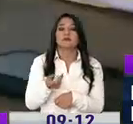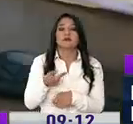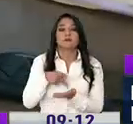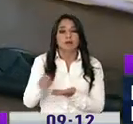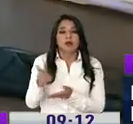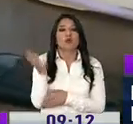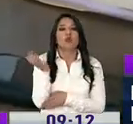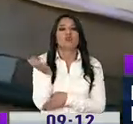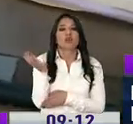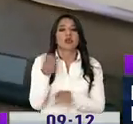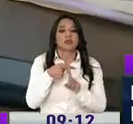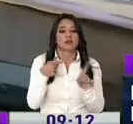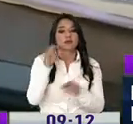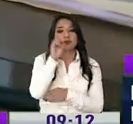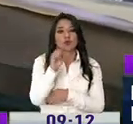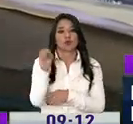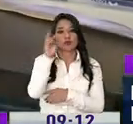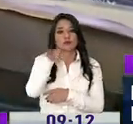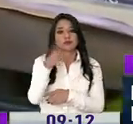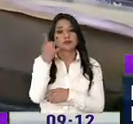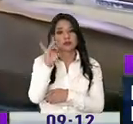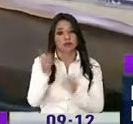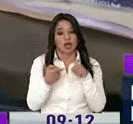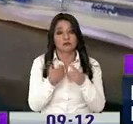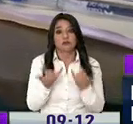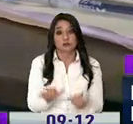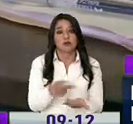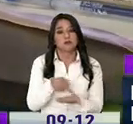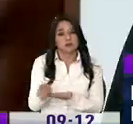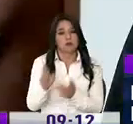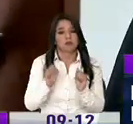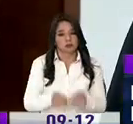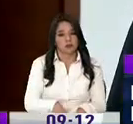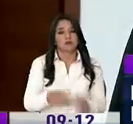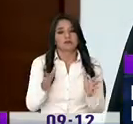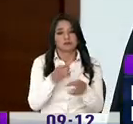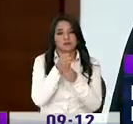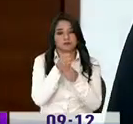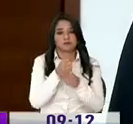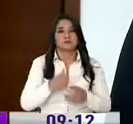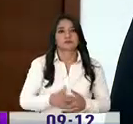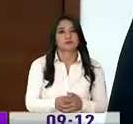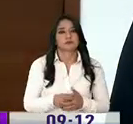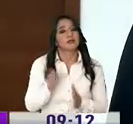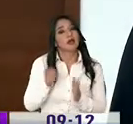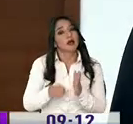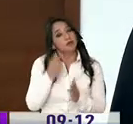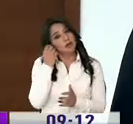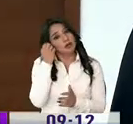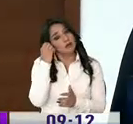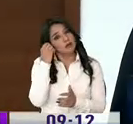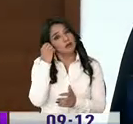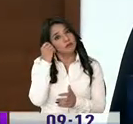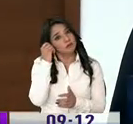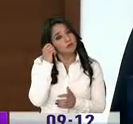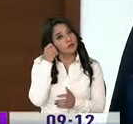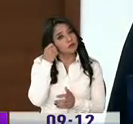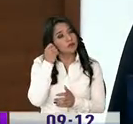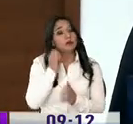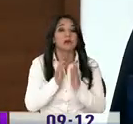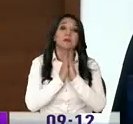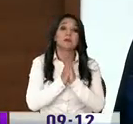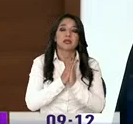jubilar desde octubre del 2018 se le entregue. La defensa del señor González pidió que se liberen